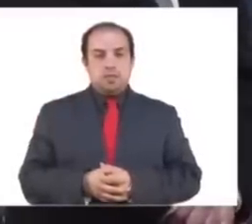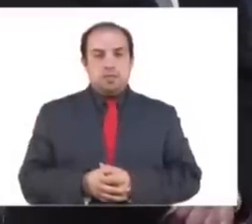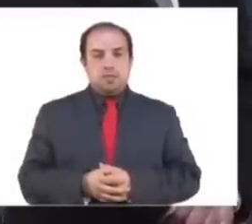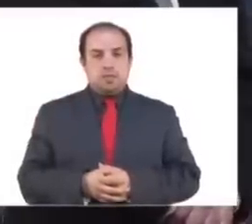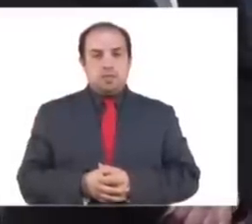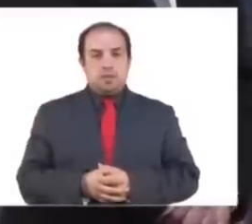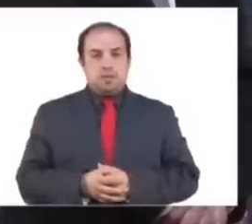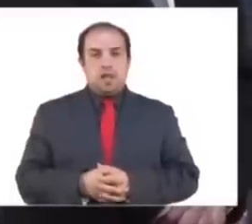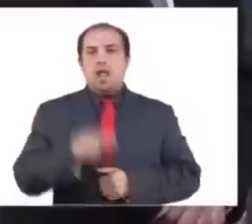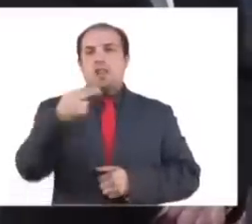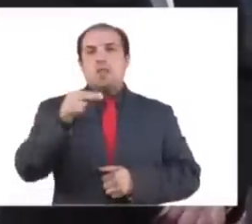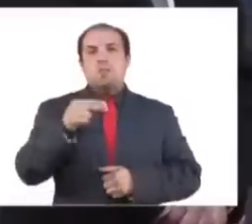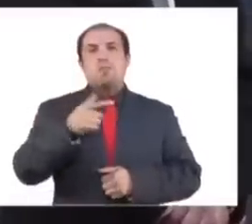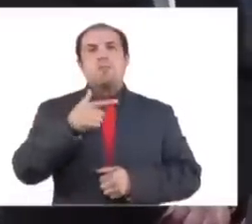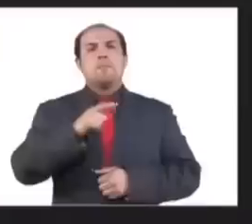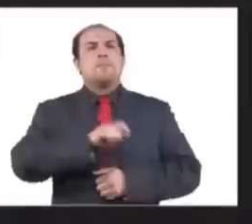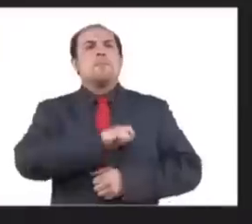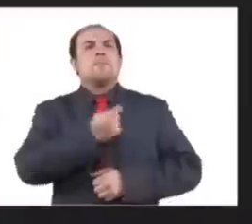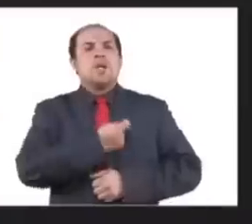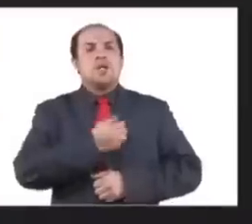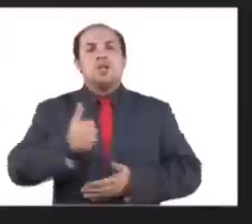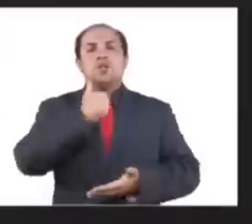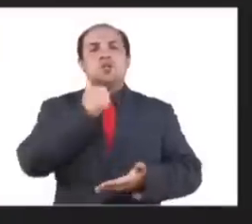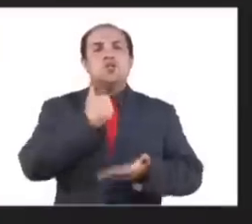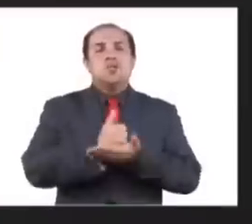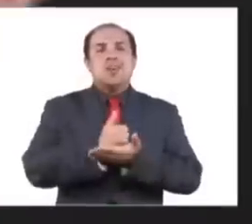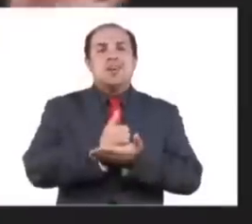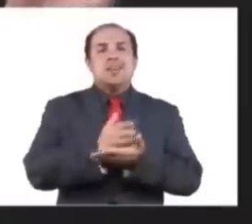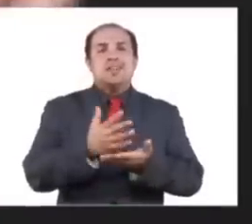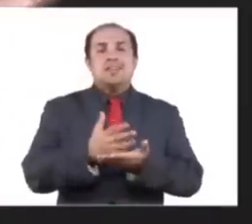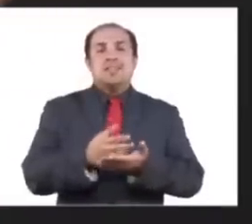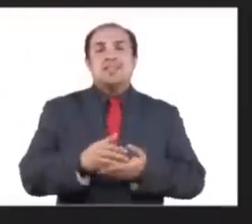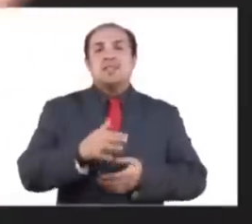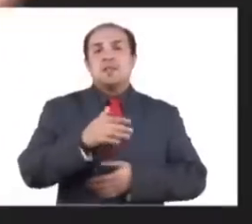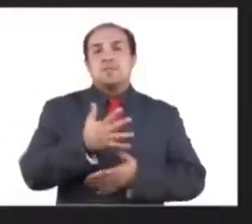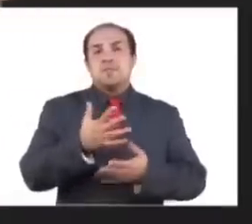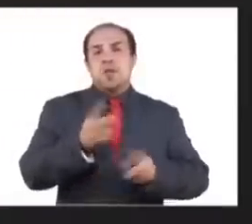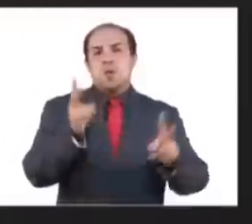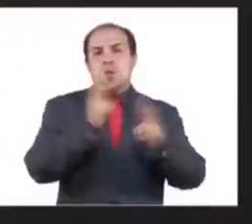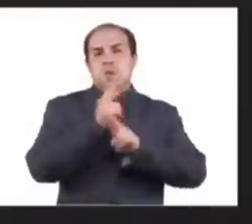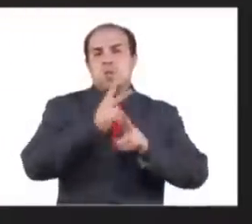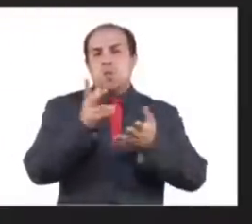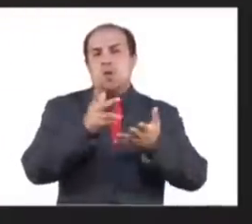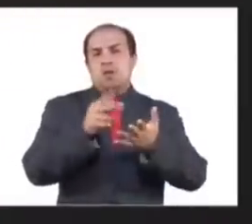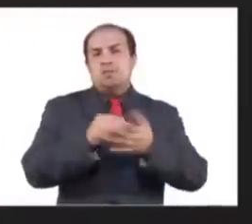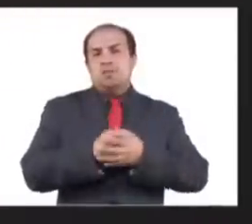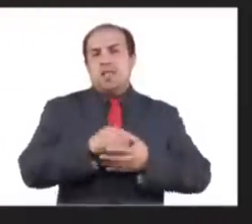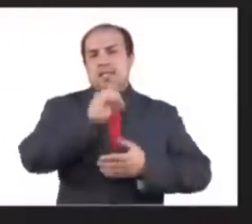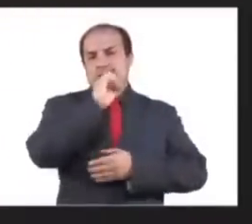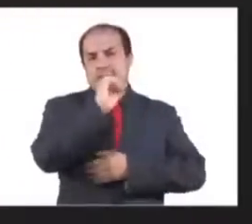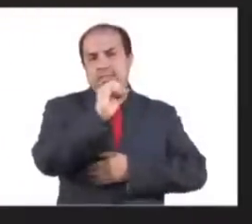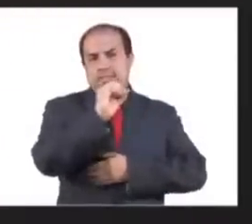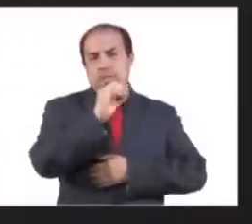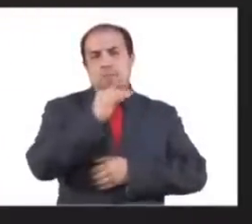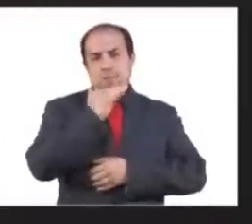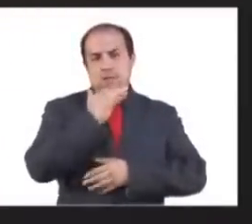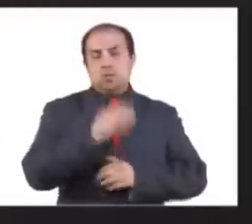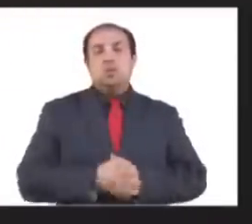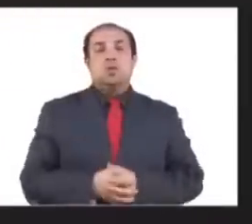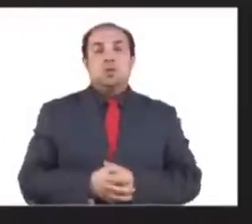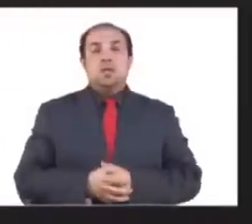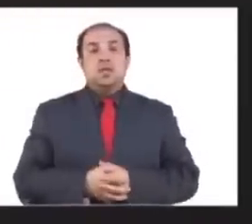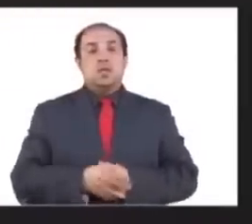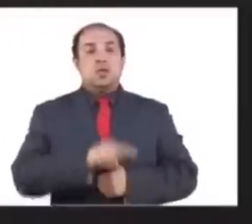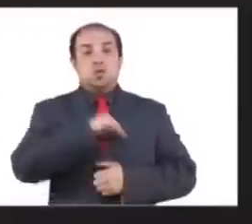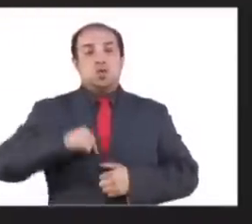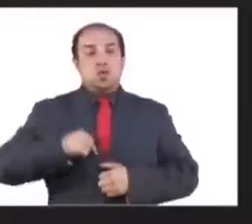ciudades carbono cero. Y queremos asegurar que la Ciudad de México, por